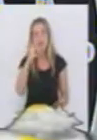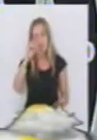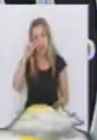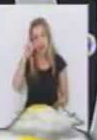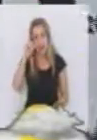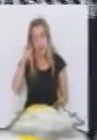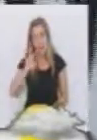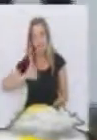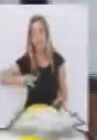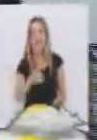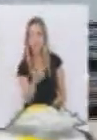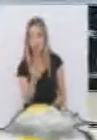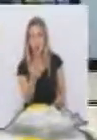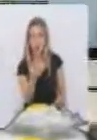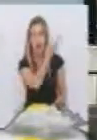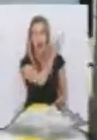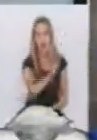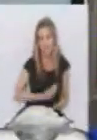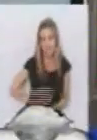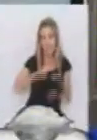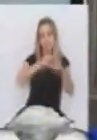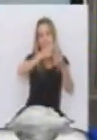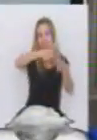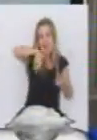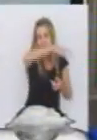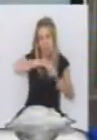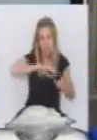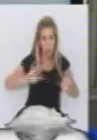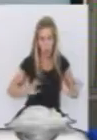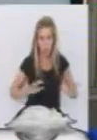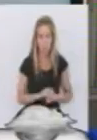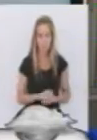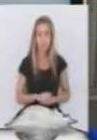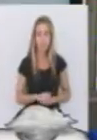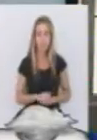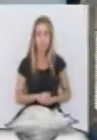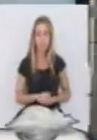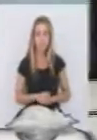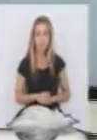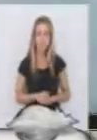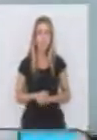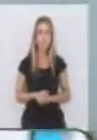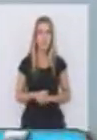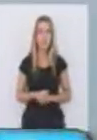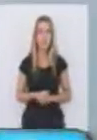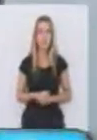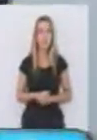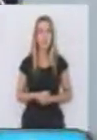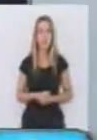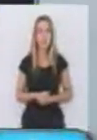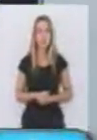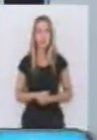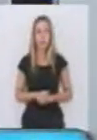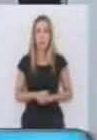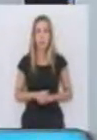Con esa vehemencia aníbaliana. Y después, este es Mario Porto, que es diputado nacional sciolista. Dice, no puede